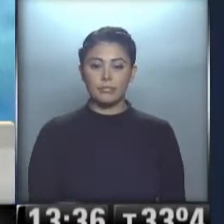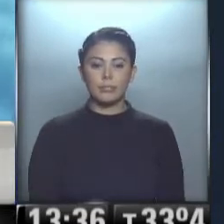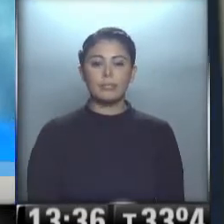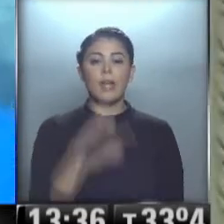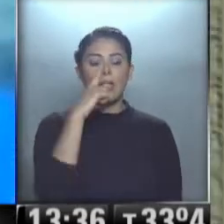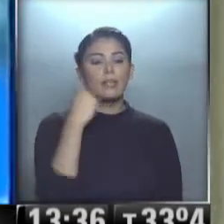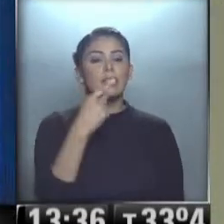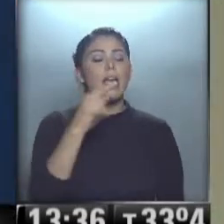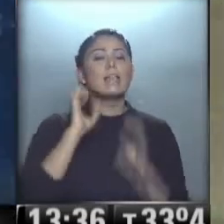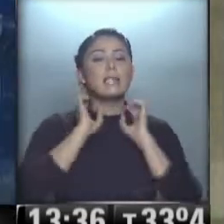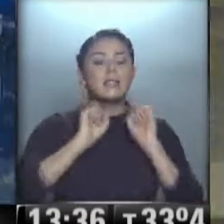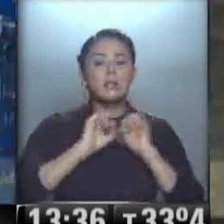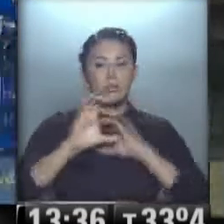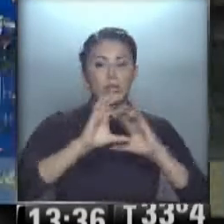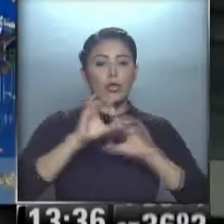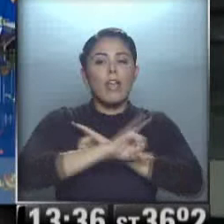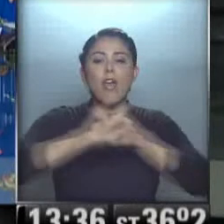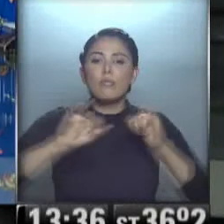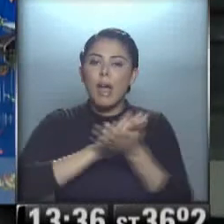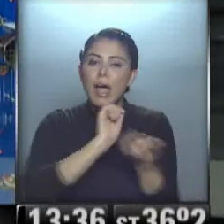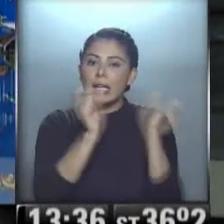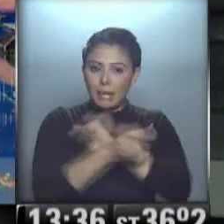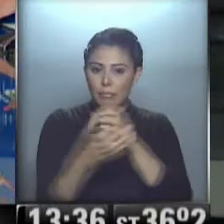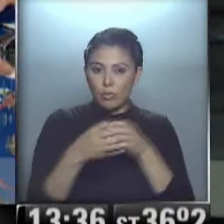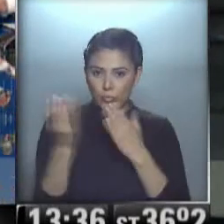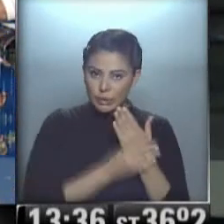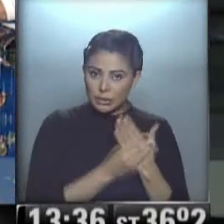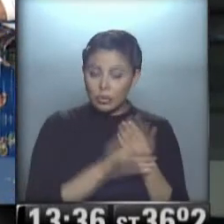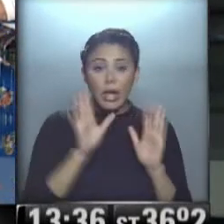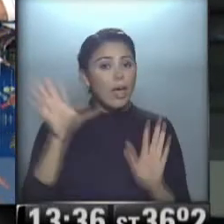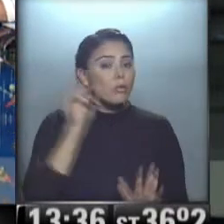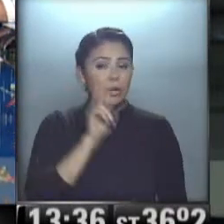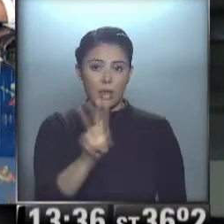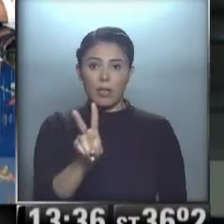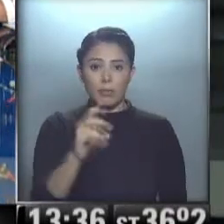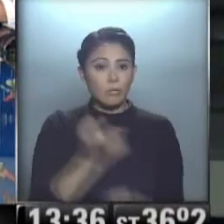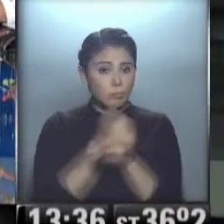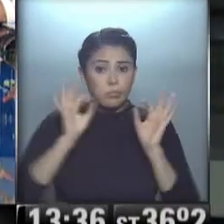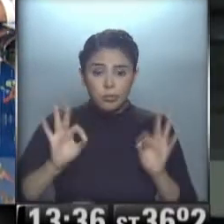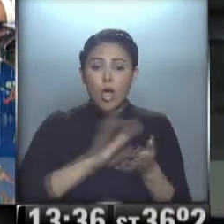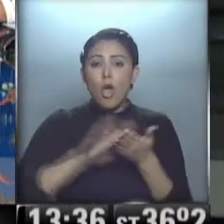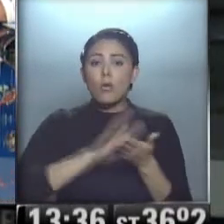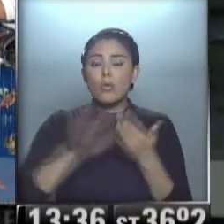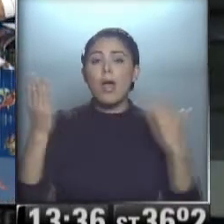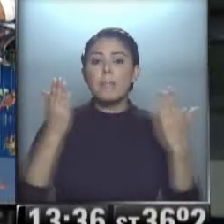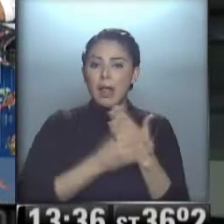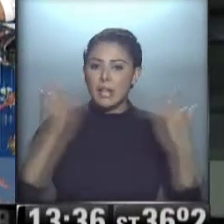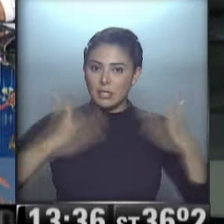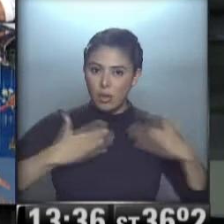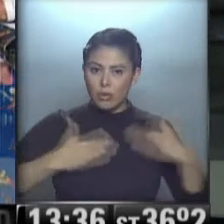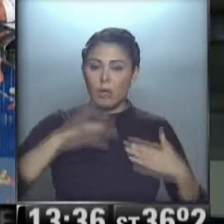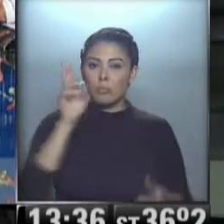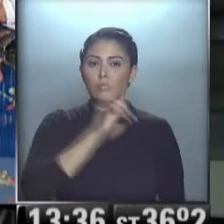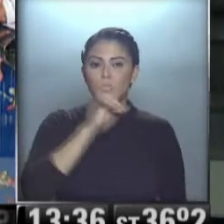anunciando estos cambios en el gabinete civil escuchábamos la confirmación como nueva administrador de seguridad maría